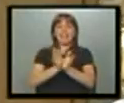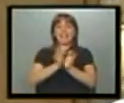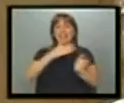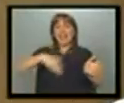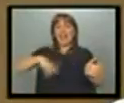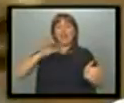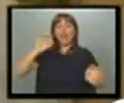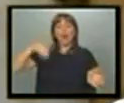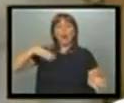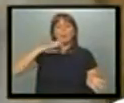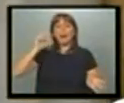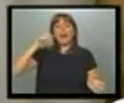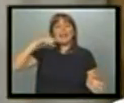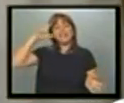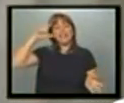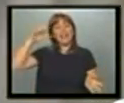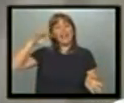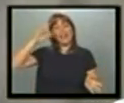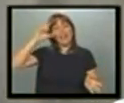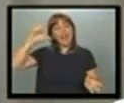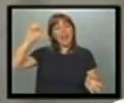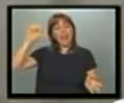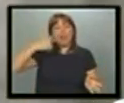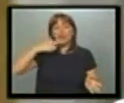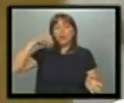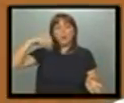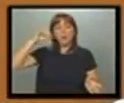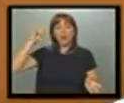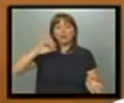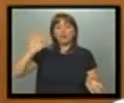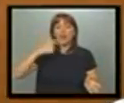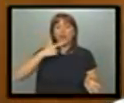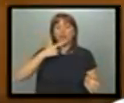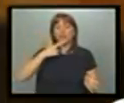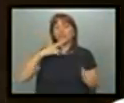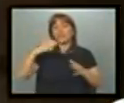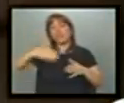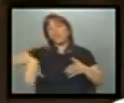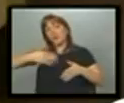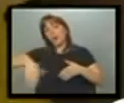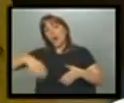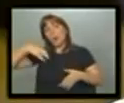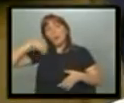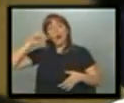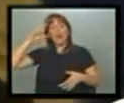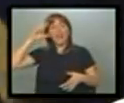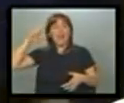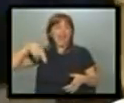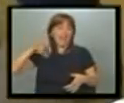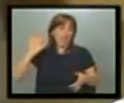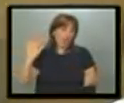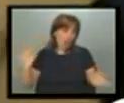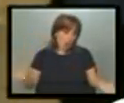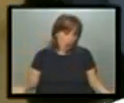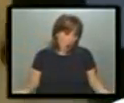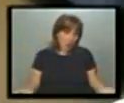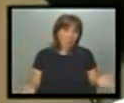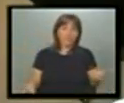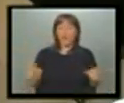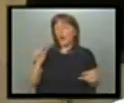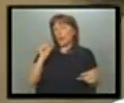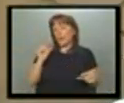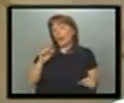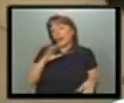Pozos y Moreno. Claro, obviamente lo tomamos a gracia porque no hubo ningún herido, gracias a Dios, ni el conductor, ni los empleados de